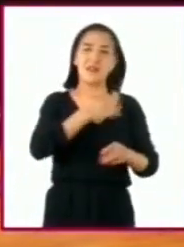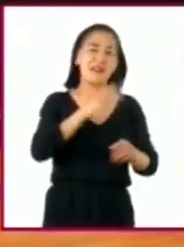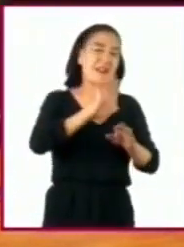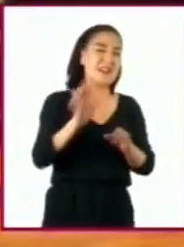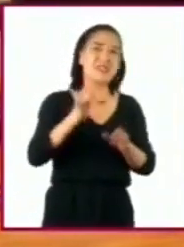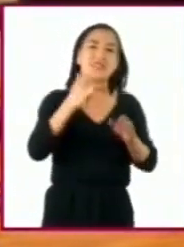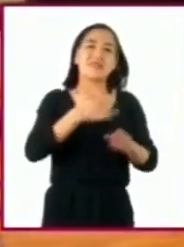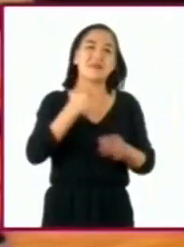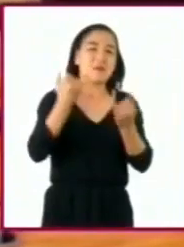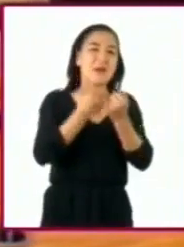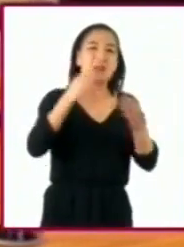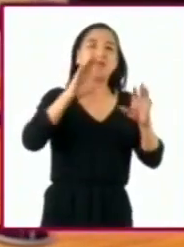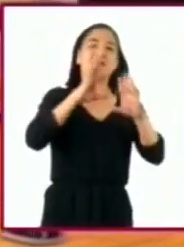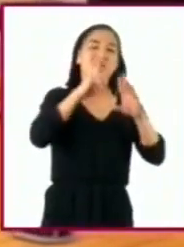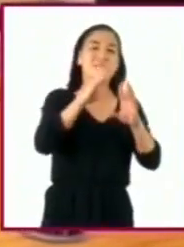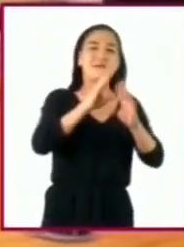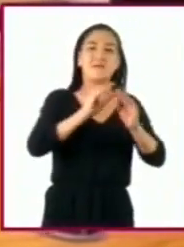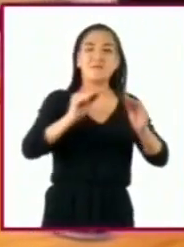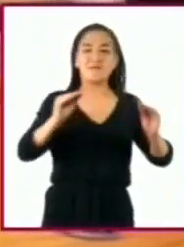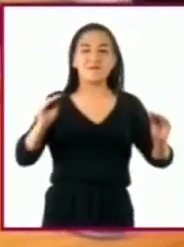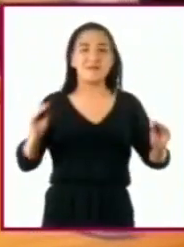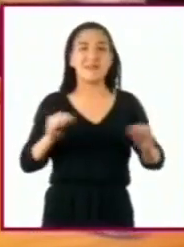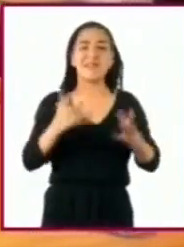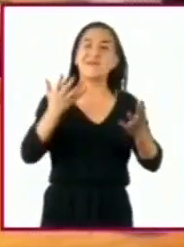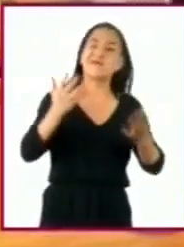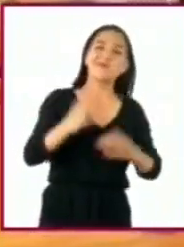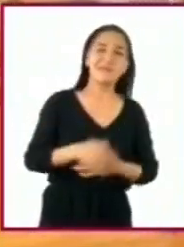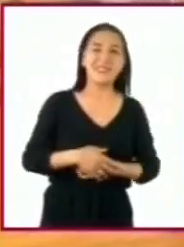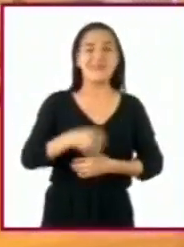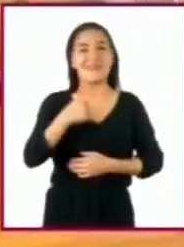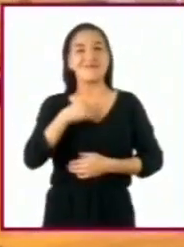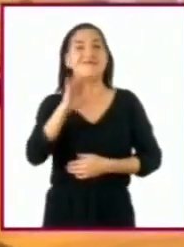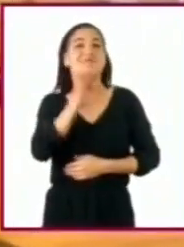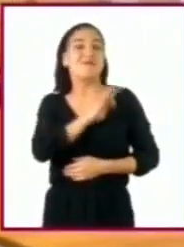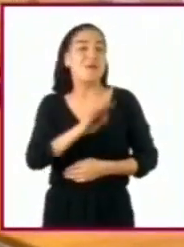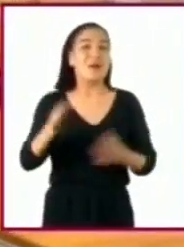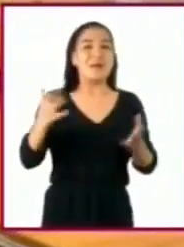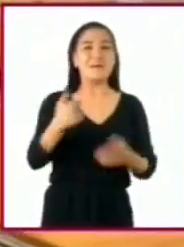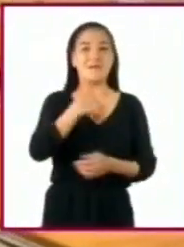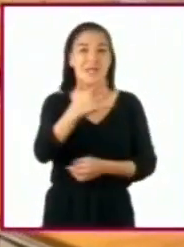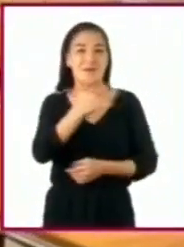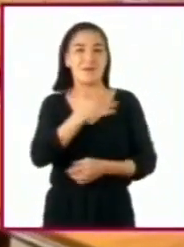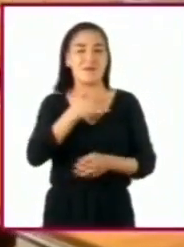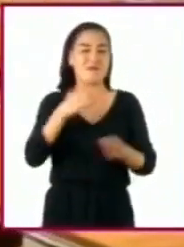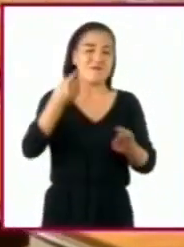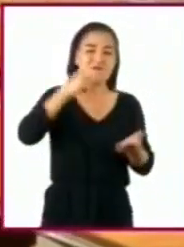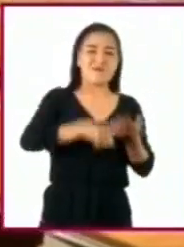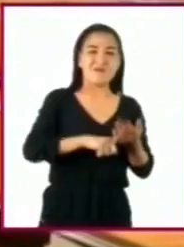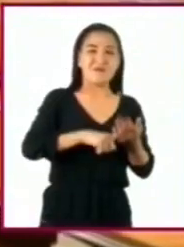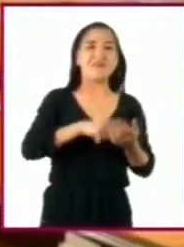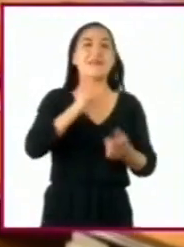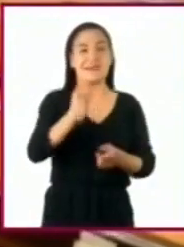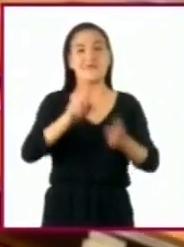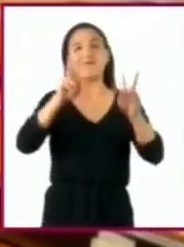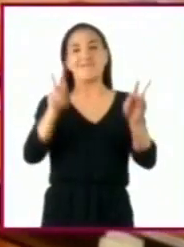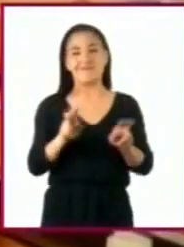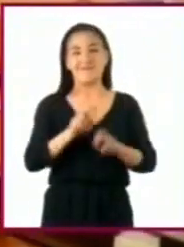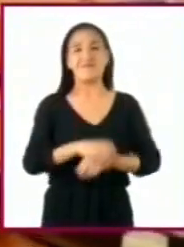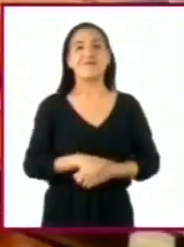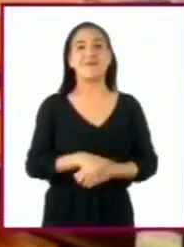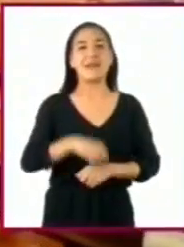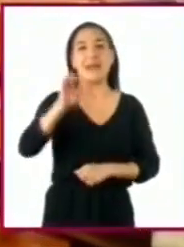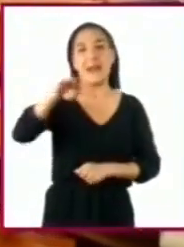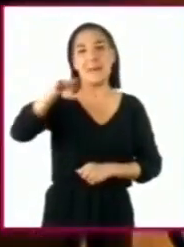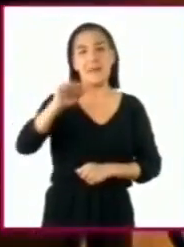aguas del silencio de Dios. Ah, si pudiera. Mi corazón ajeno. Fragmento.